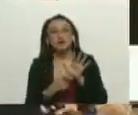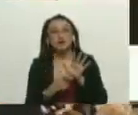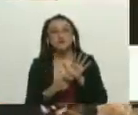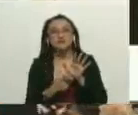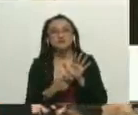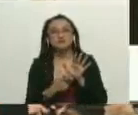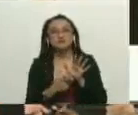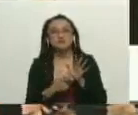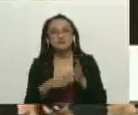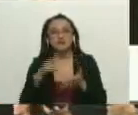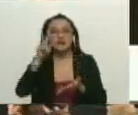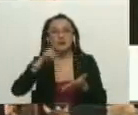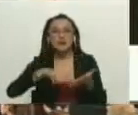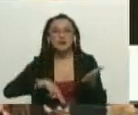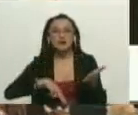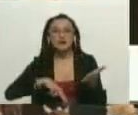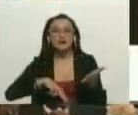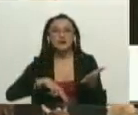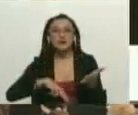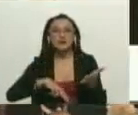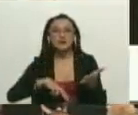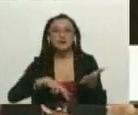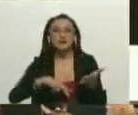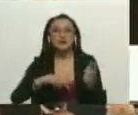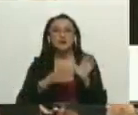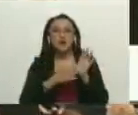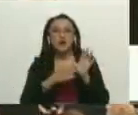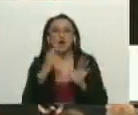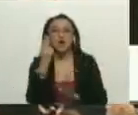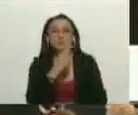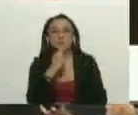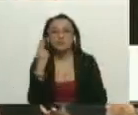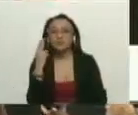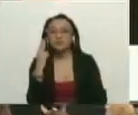de leer esta acta compromiso,